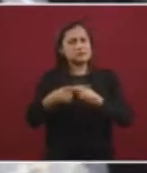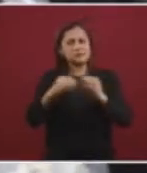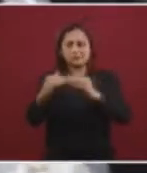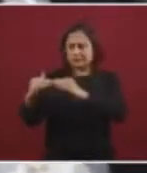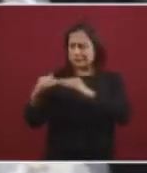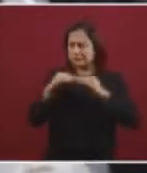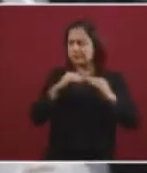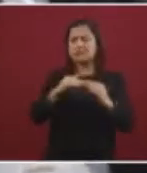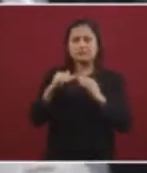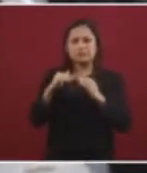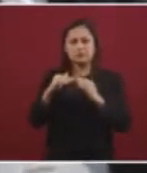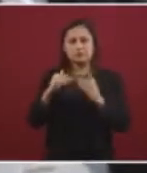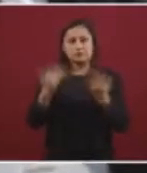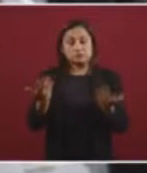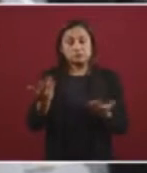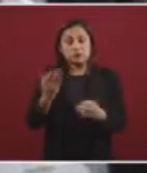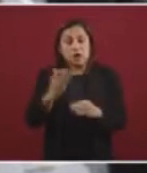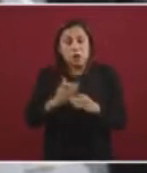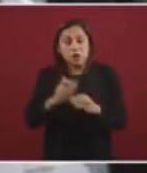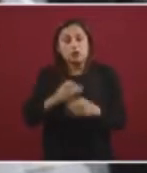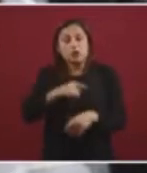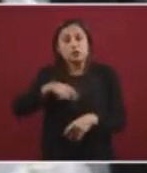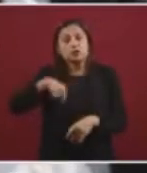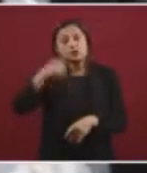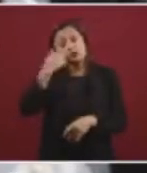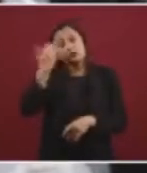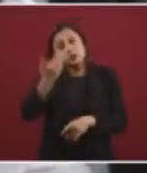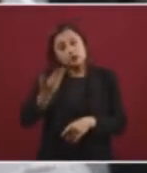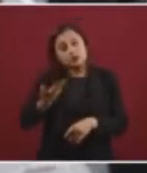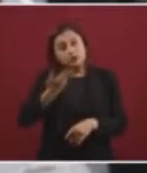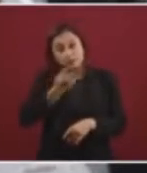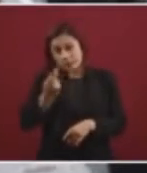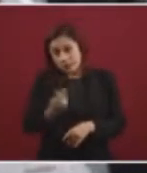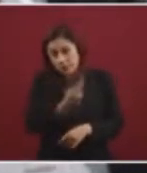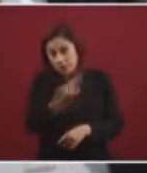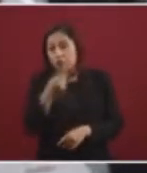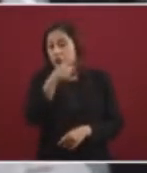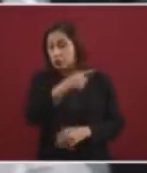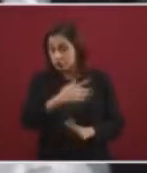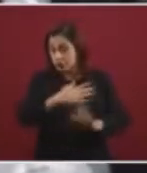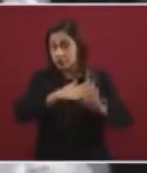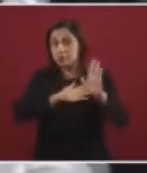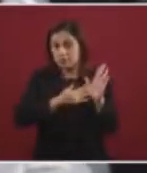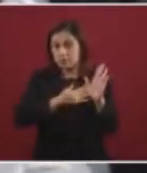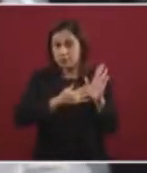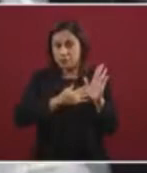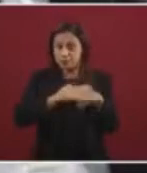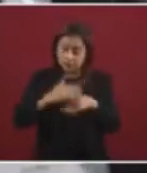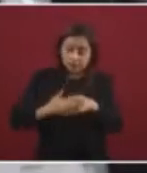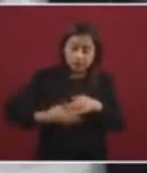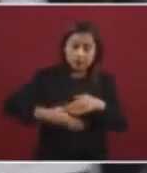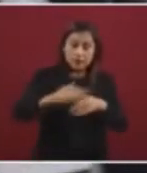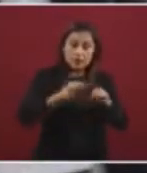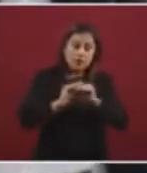gustaría que usted se comprometiera, o mi pregunta sería, ¿se compromete usted a mostrar de manera clara